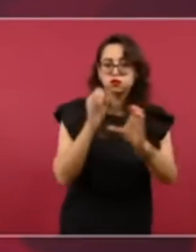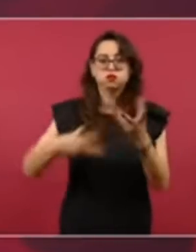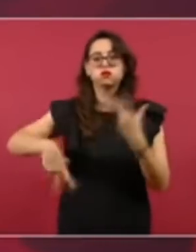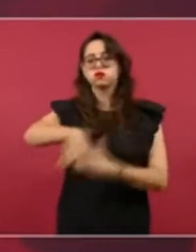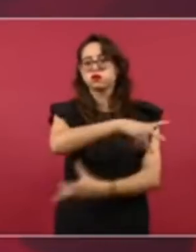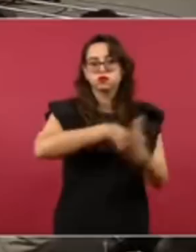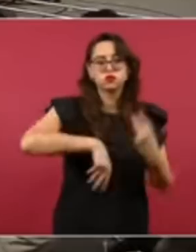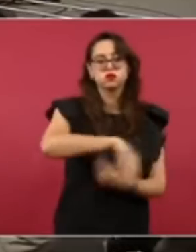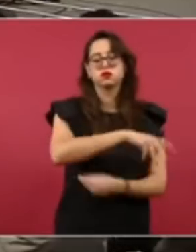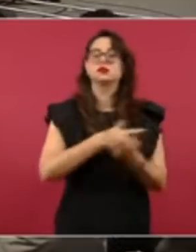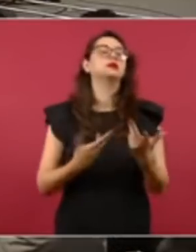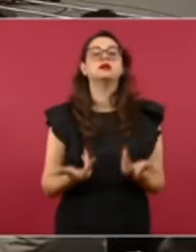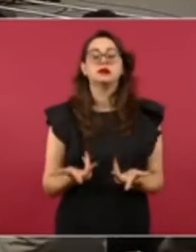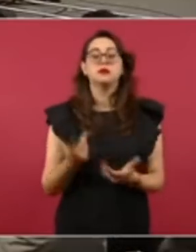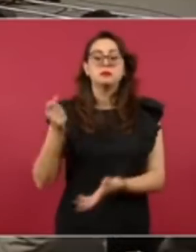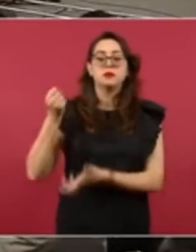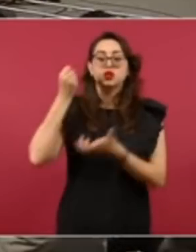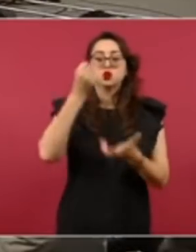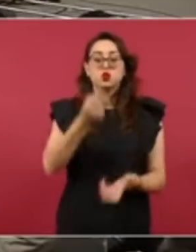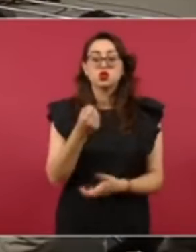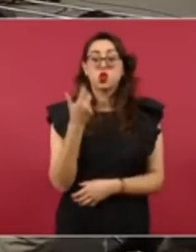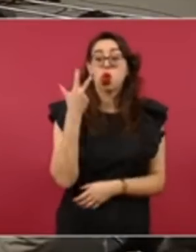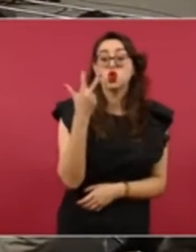Debemos, bueno, el presupuesto es casi de